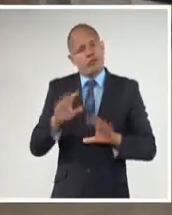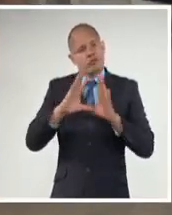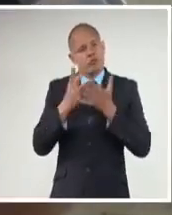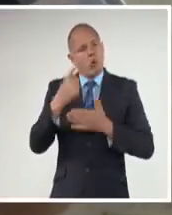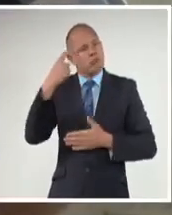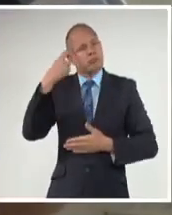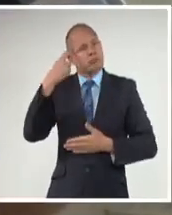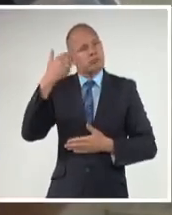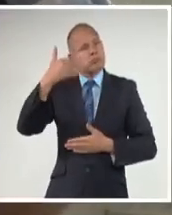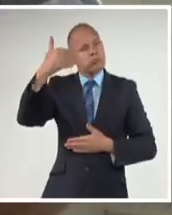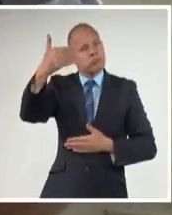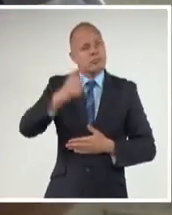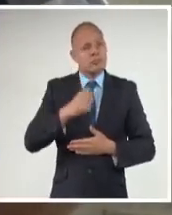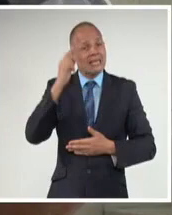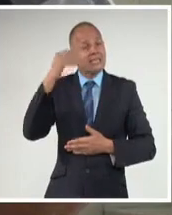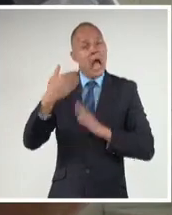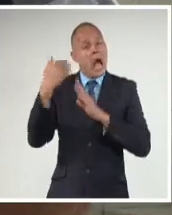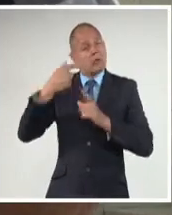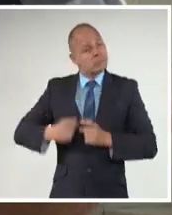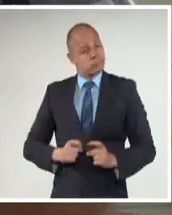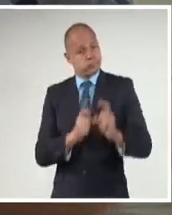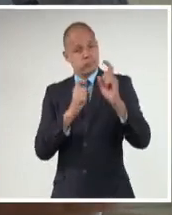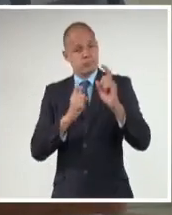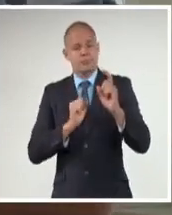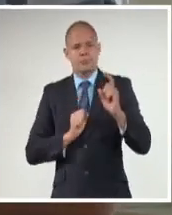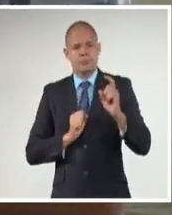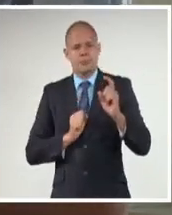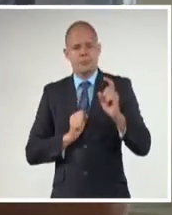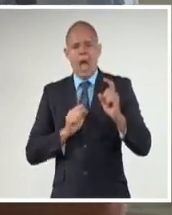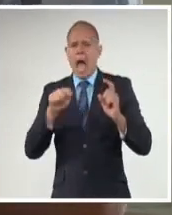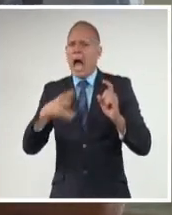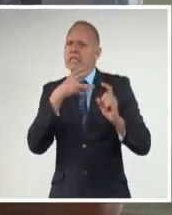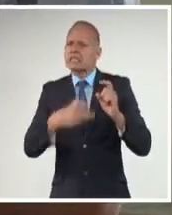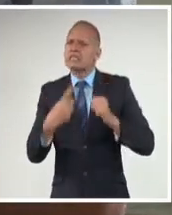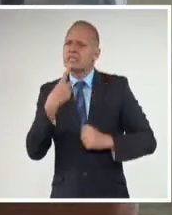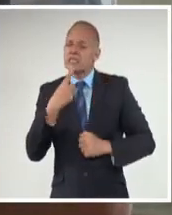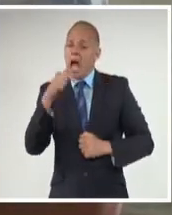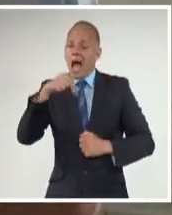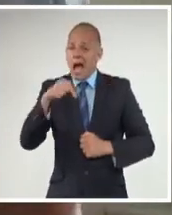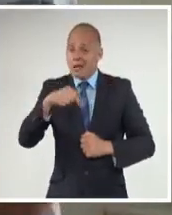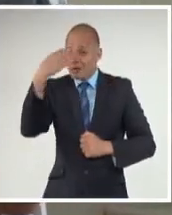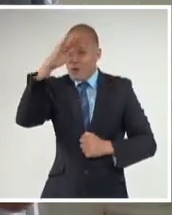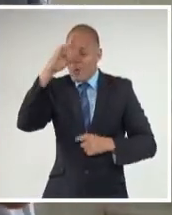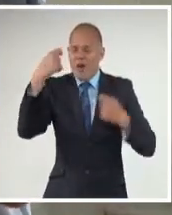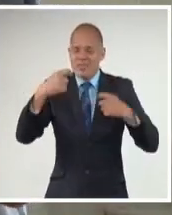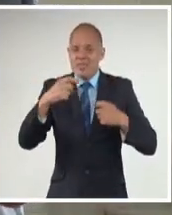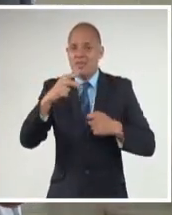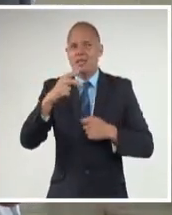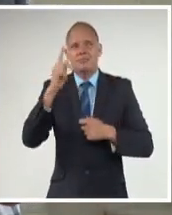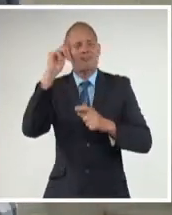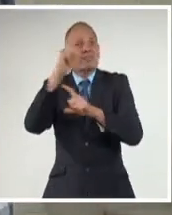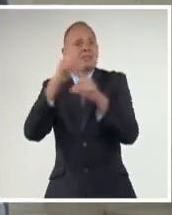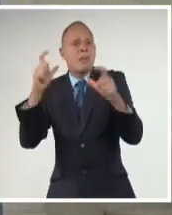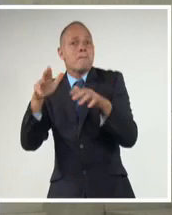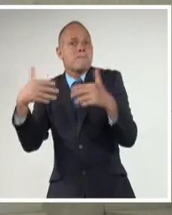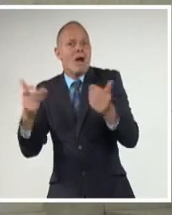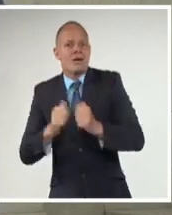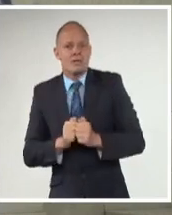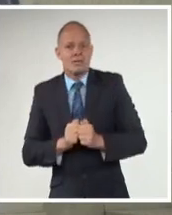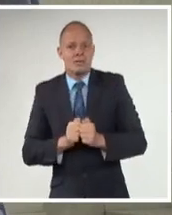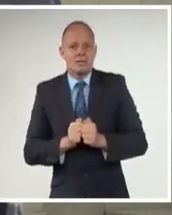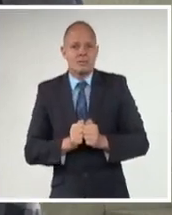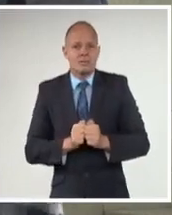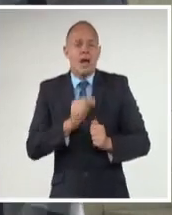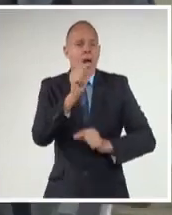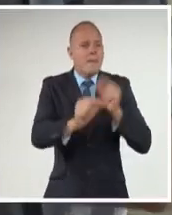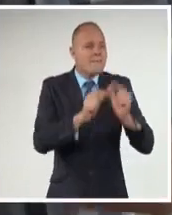los primeros años de la Revolución, definió que este país tenía que ser un país de hombres de ciencia, y de hombres de pensamiento,